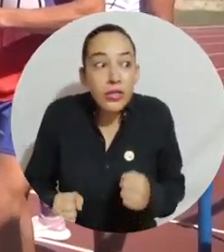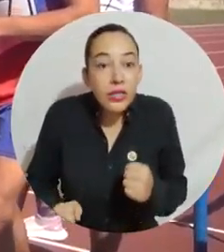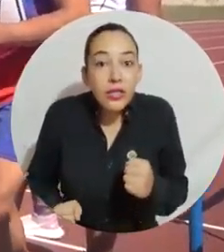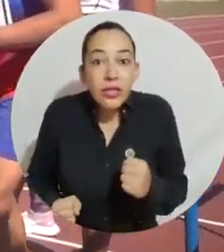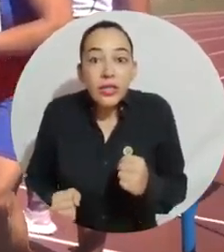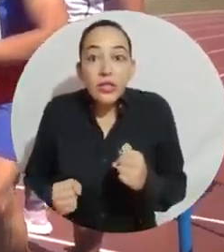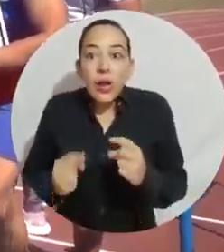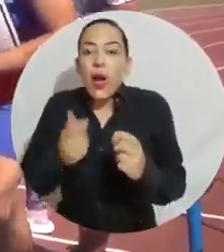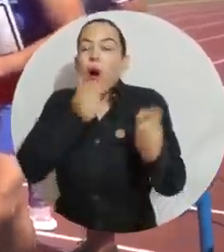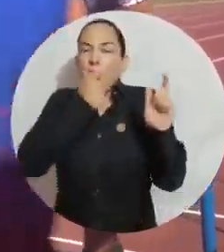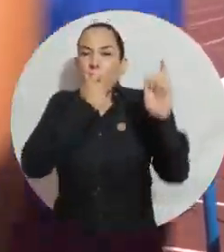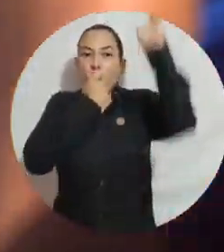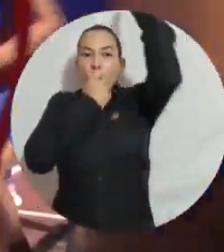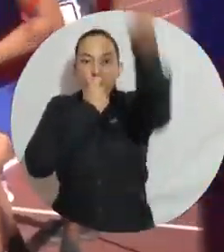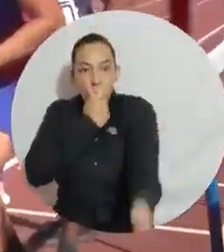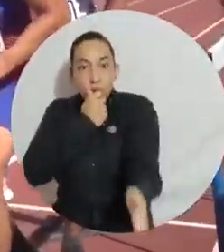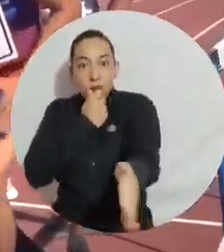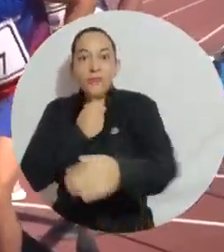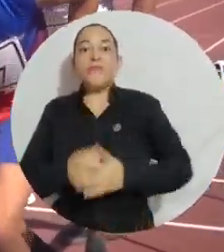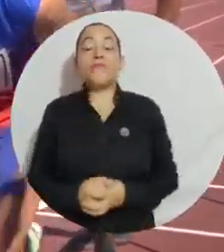cerca.